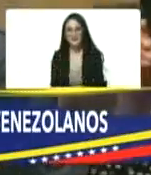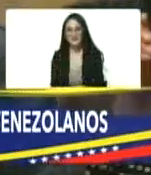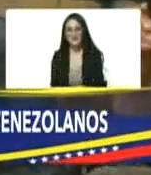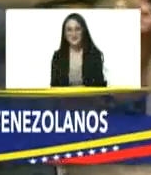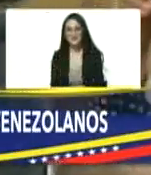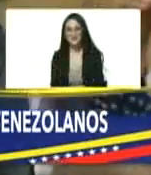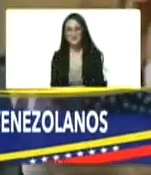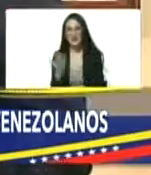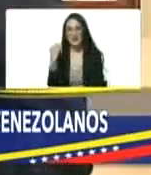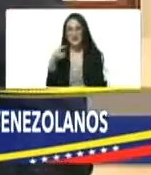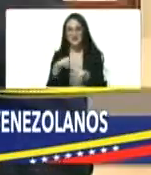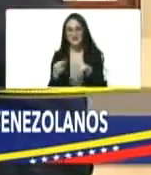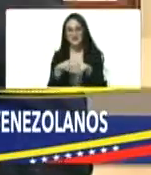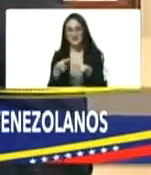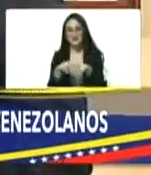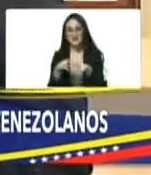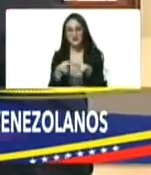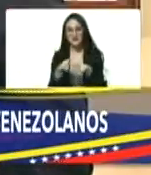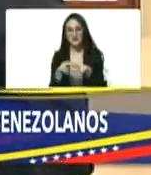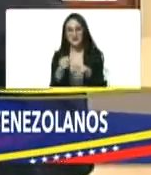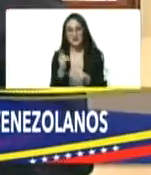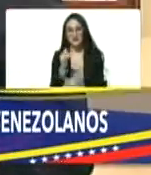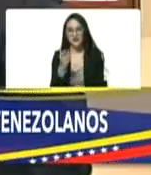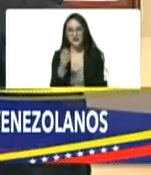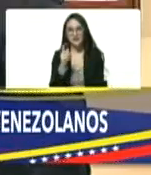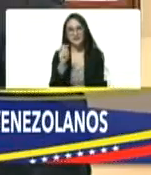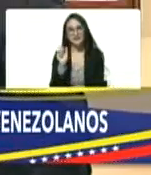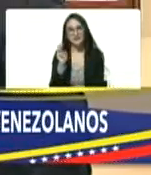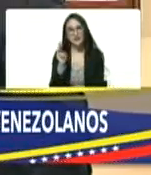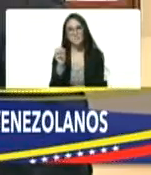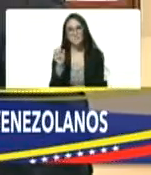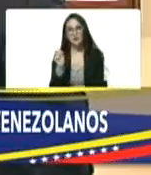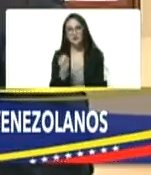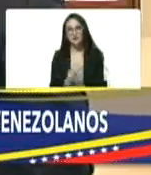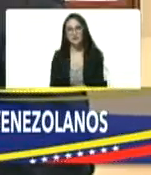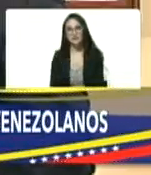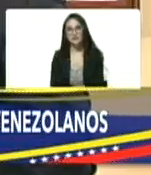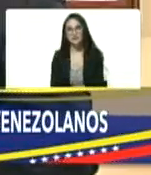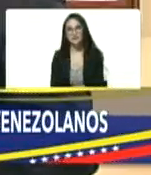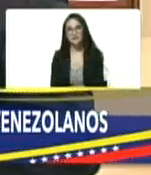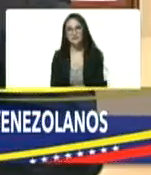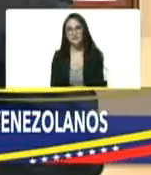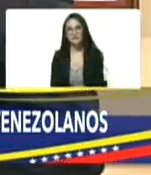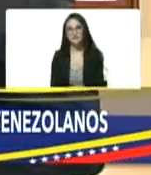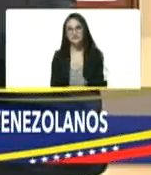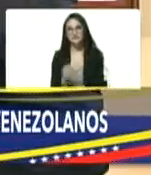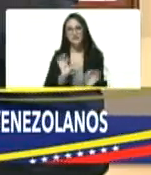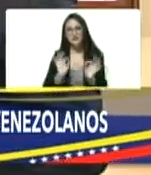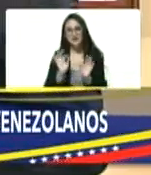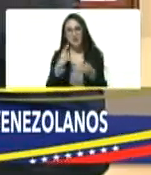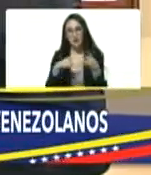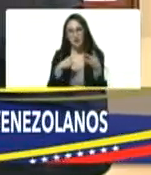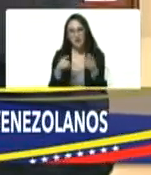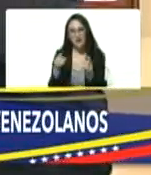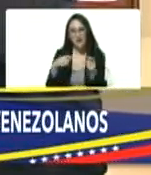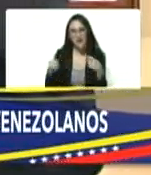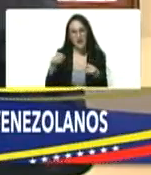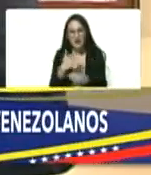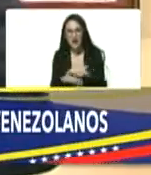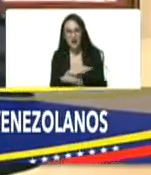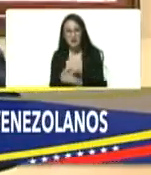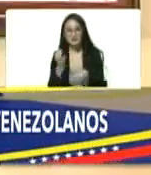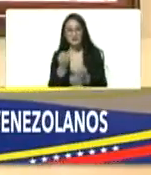Éramos chamitos y había algo llamado el Tepos, que salían con títeres, cosas a las calles, era